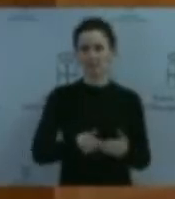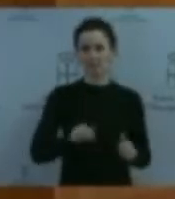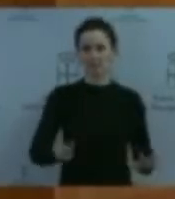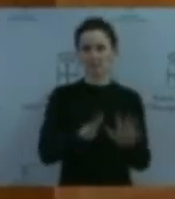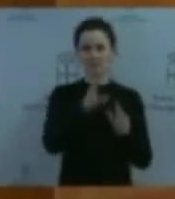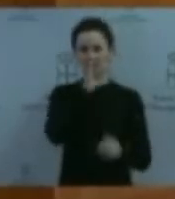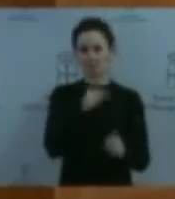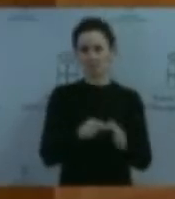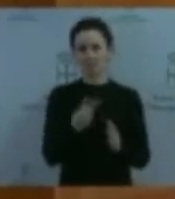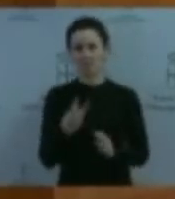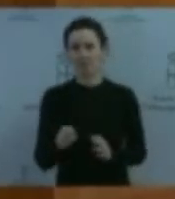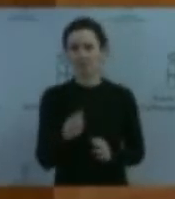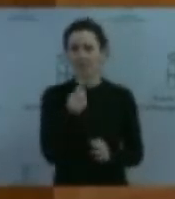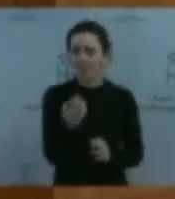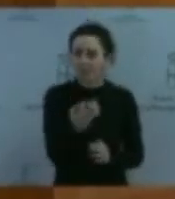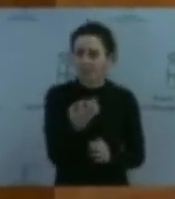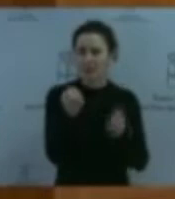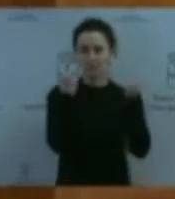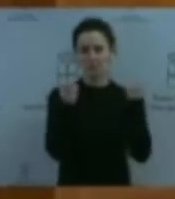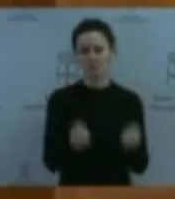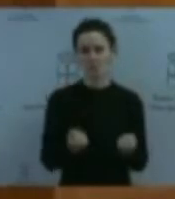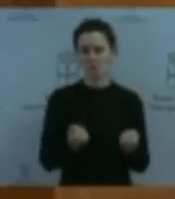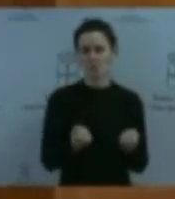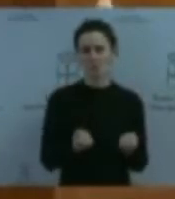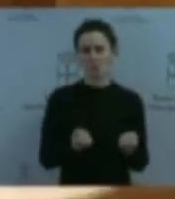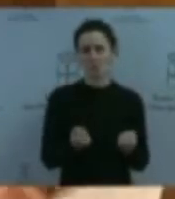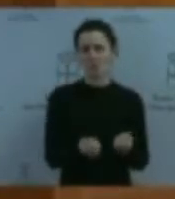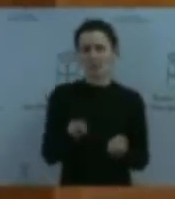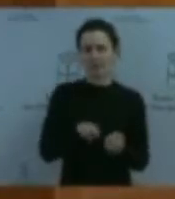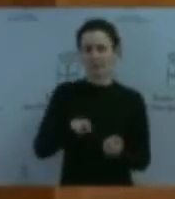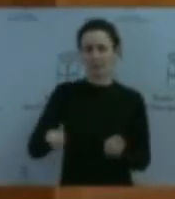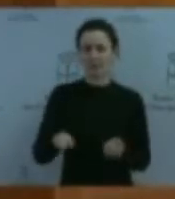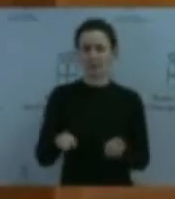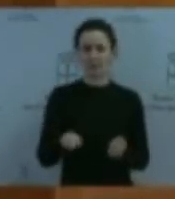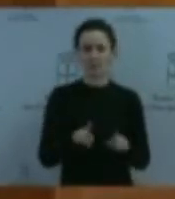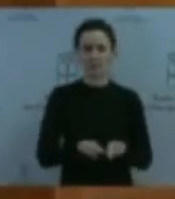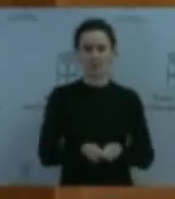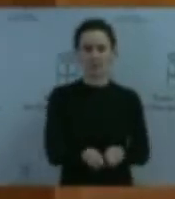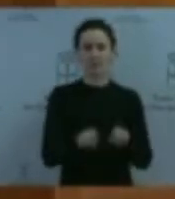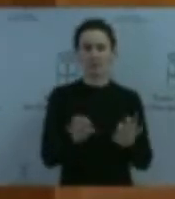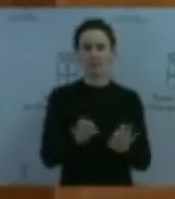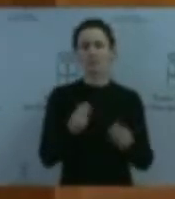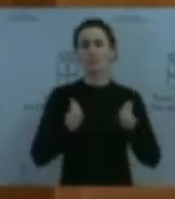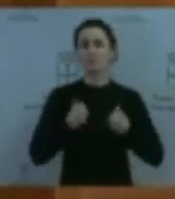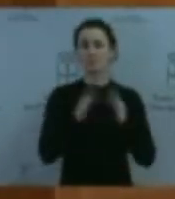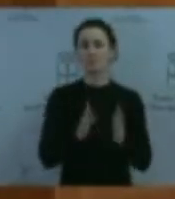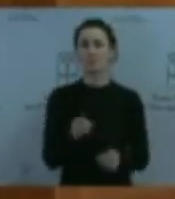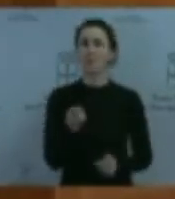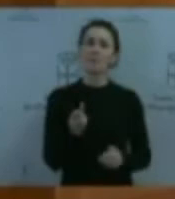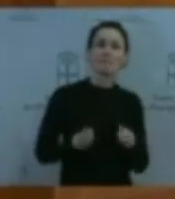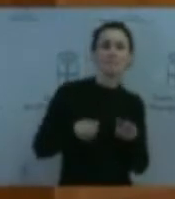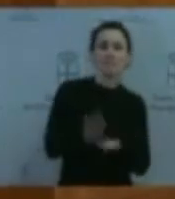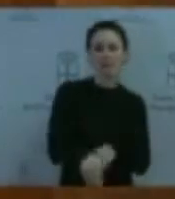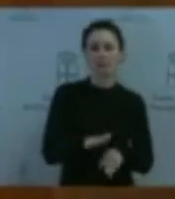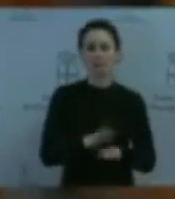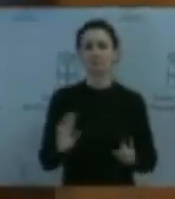autoridades no pararon de repetir el estribillo de que la vivienda es uno de los primeros pasos para abordar la pobreza. Pero eso hace